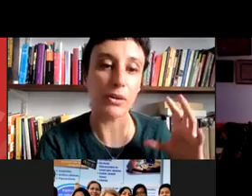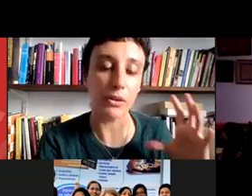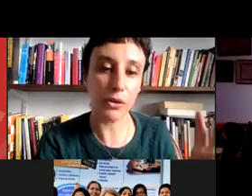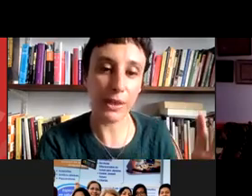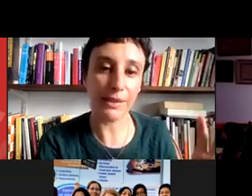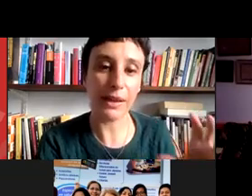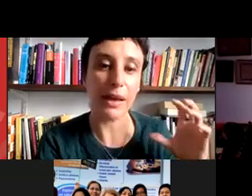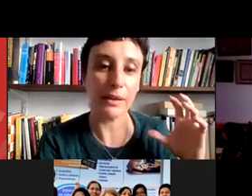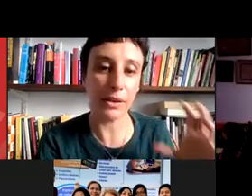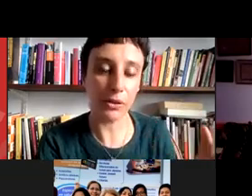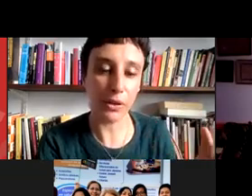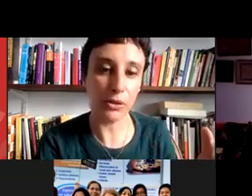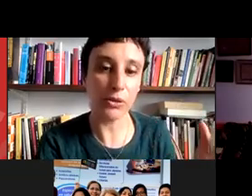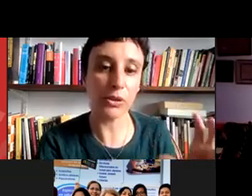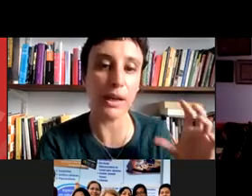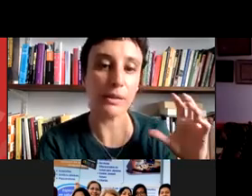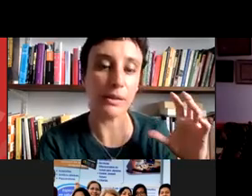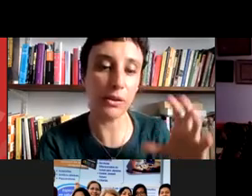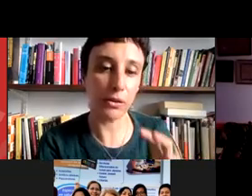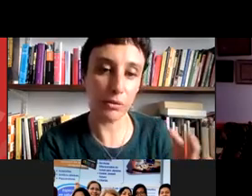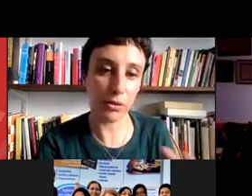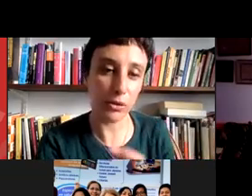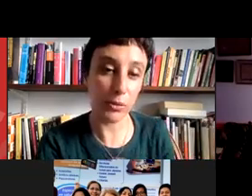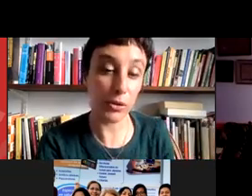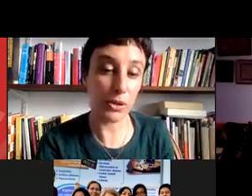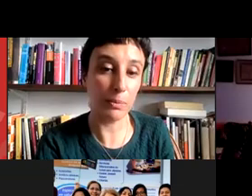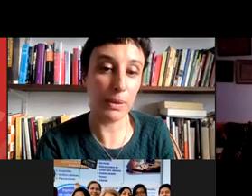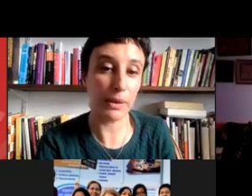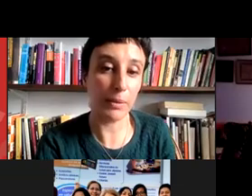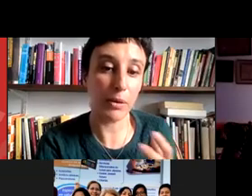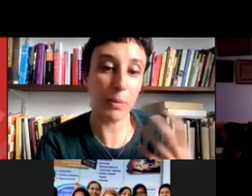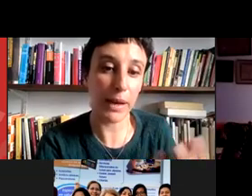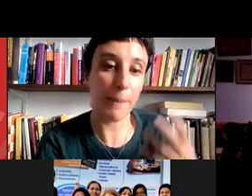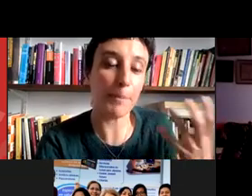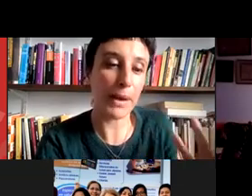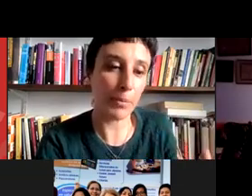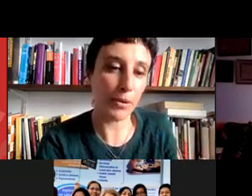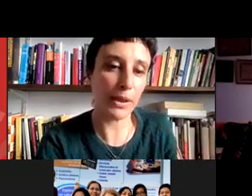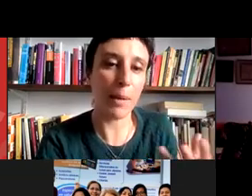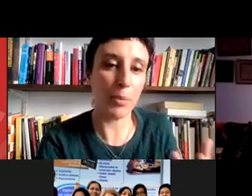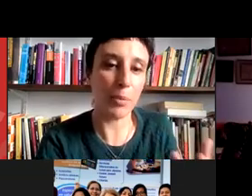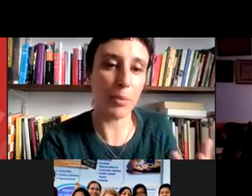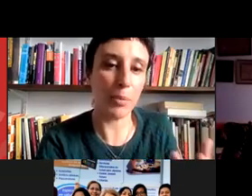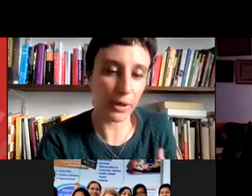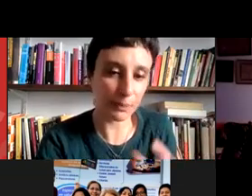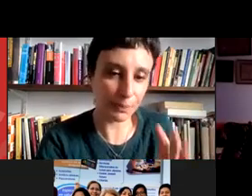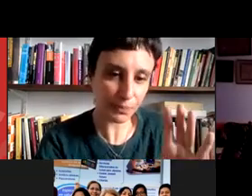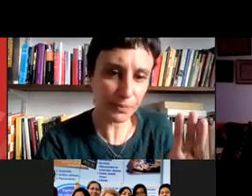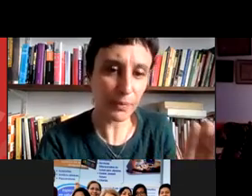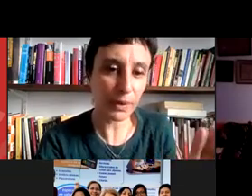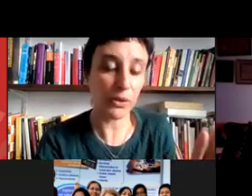imprimir con letra grande, con alto contraste, con dibujos simples también como para poder apoyar,